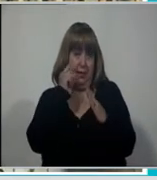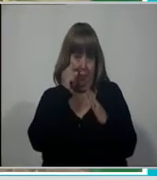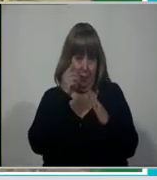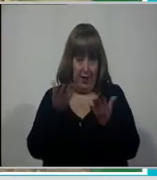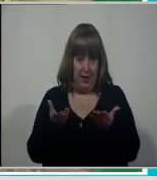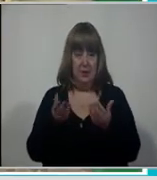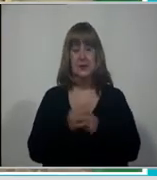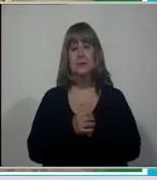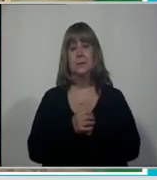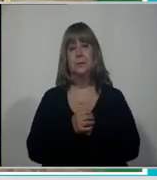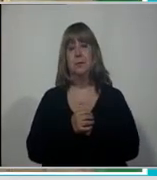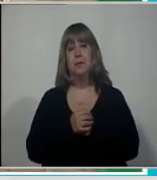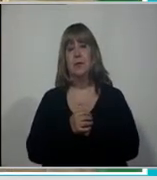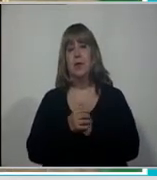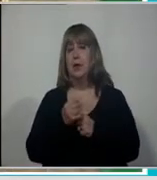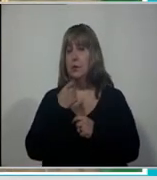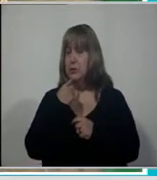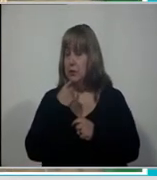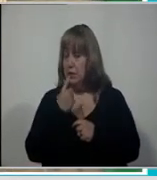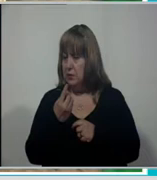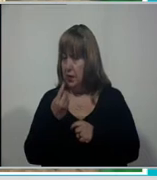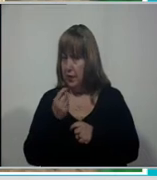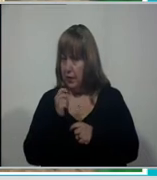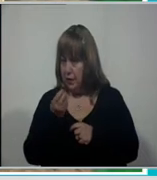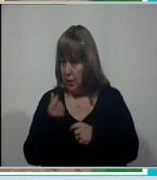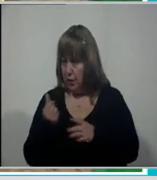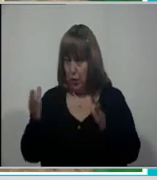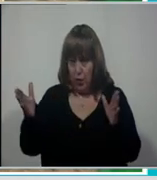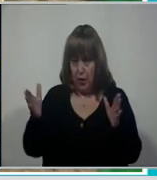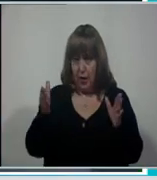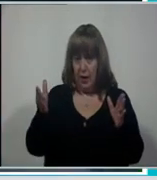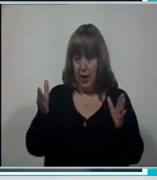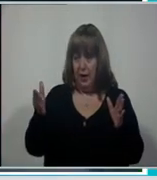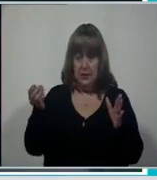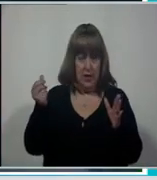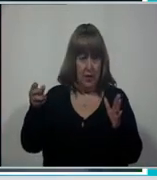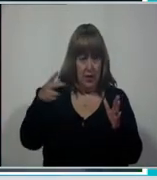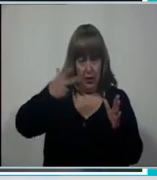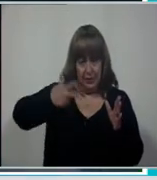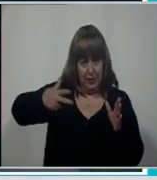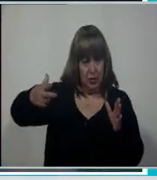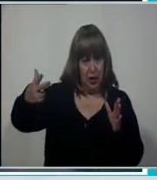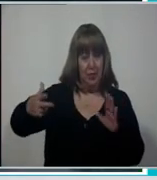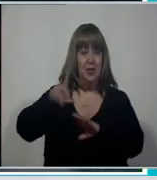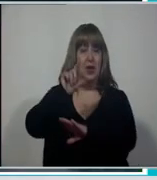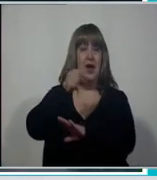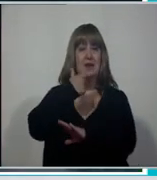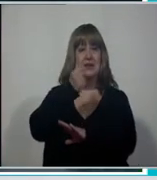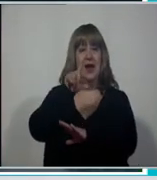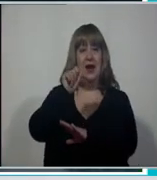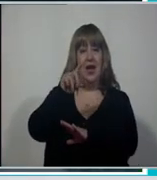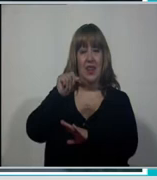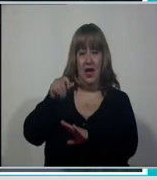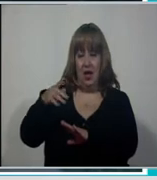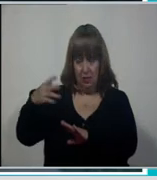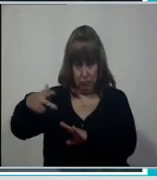pública no hizo ese dinero antes o sea el dinero no lo hizo antes de que estuviera la sala con la